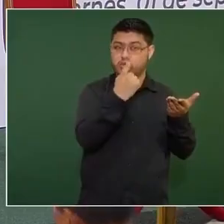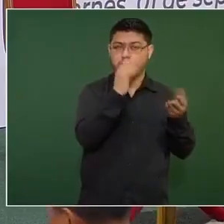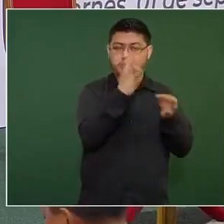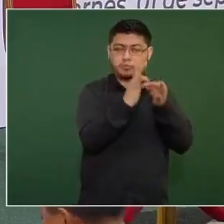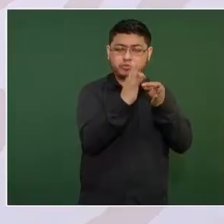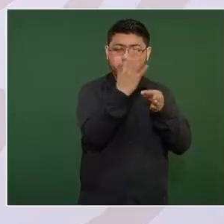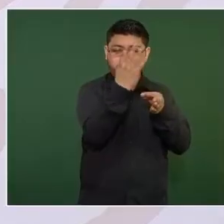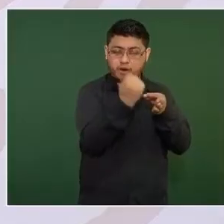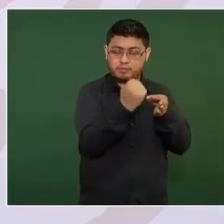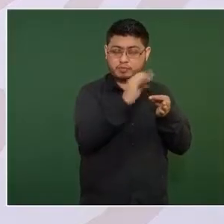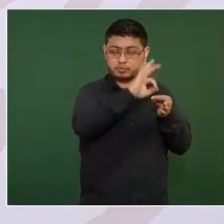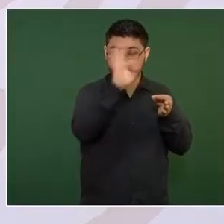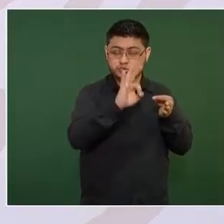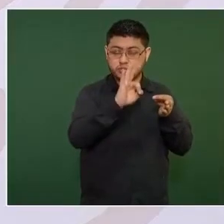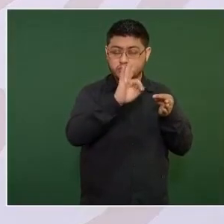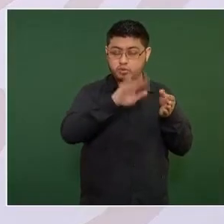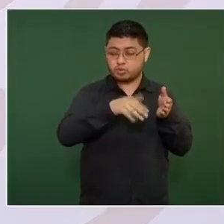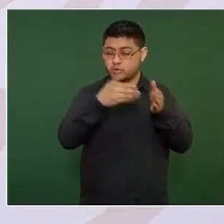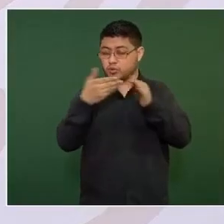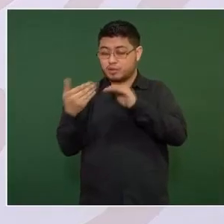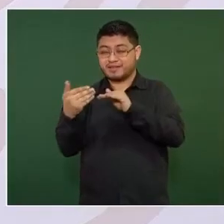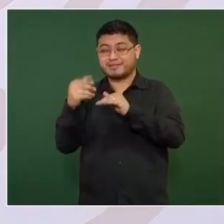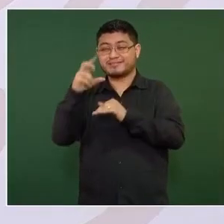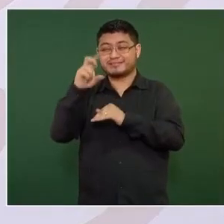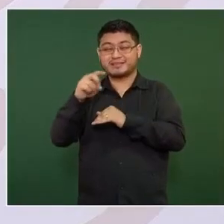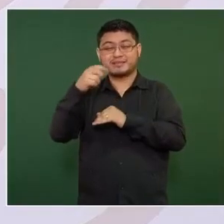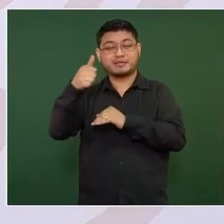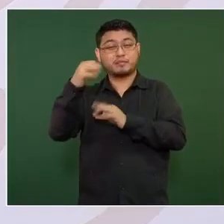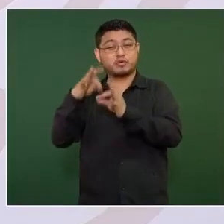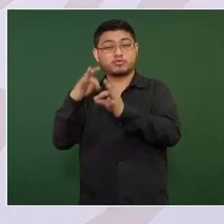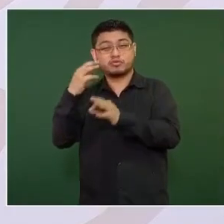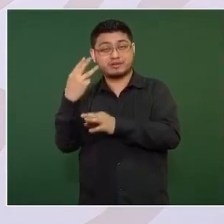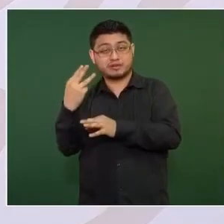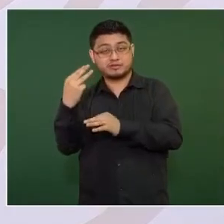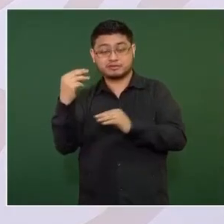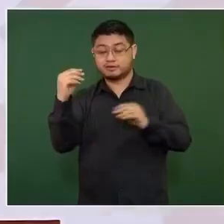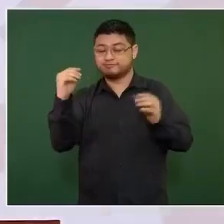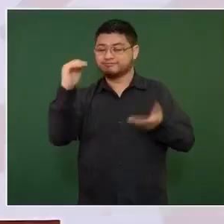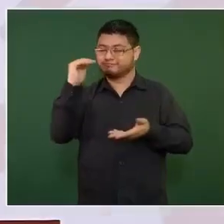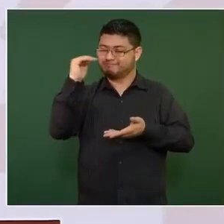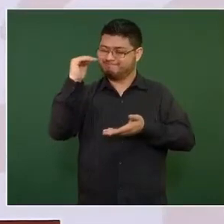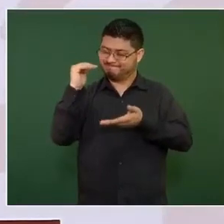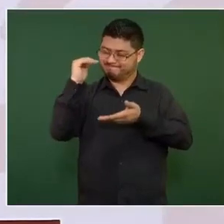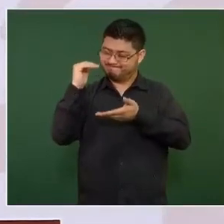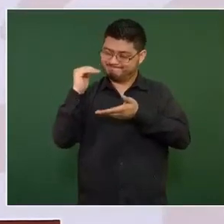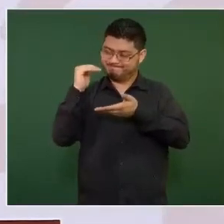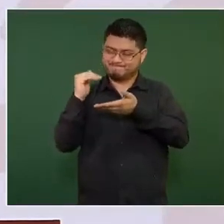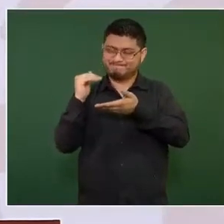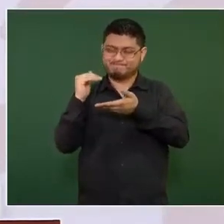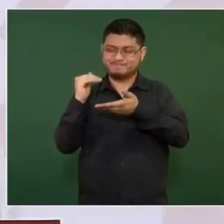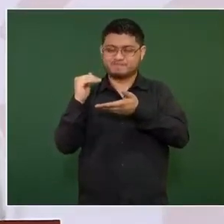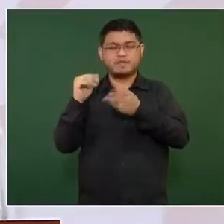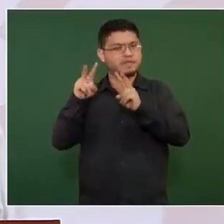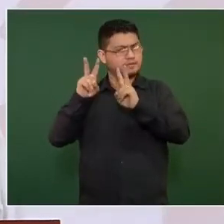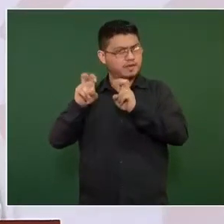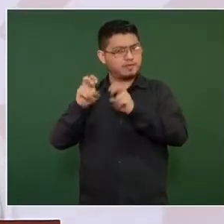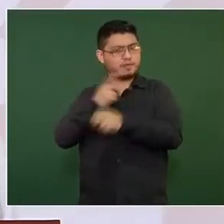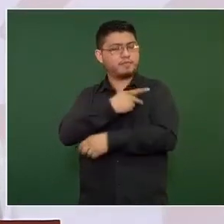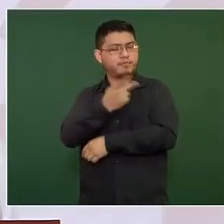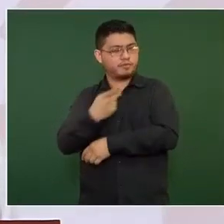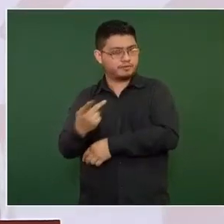41.9 a 36.3. Esa fue la reducción en